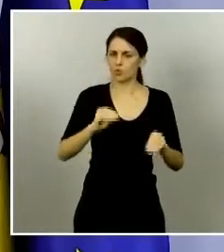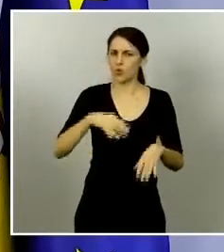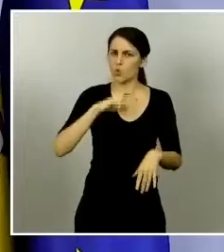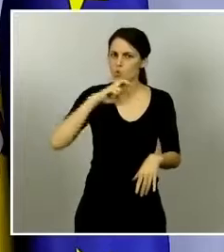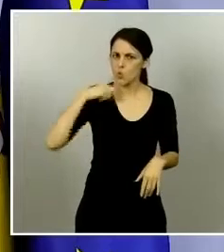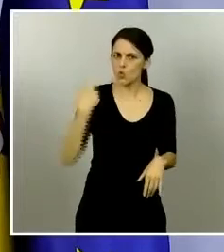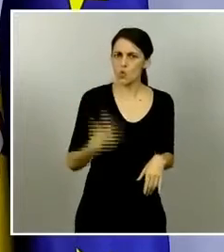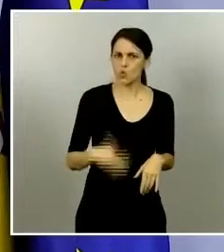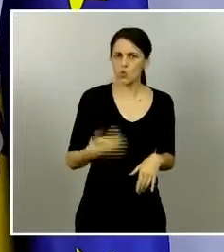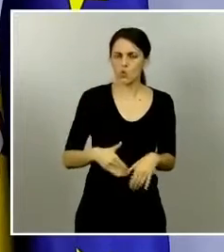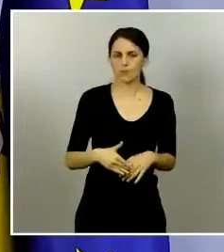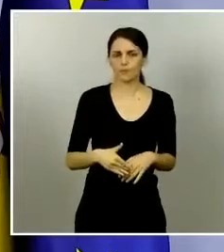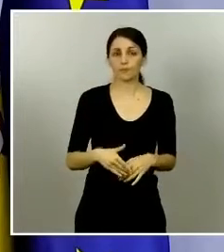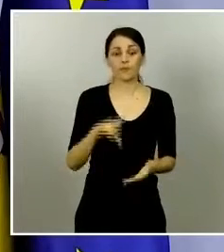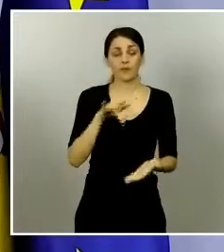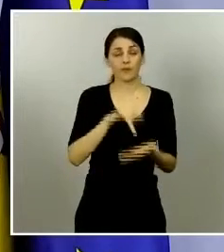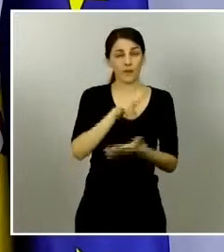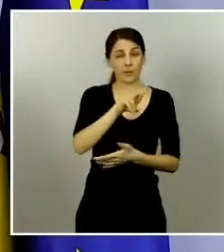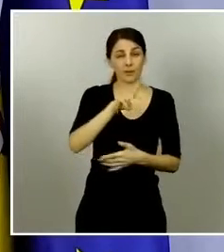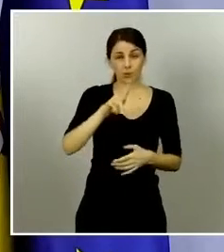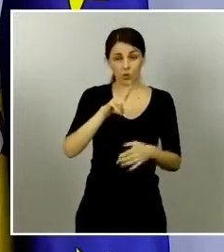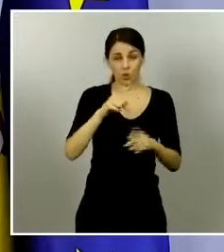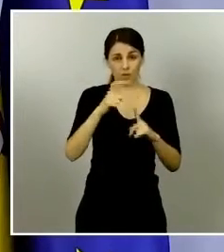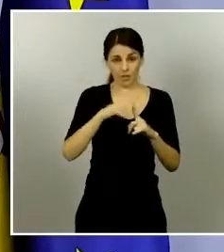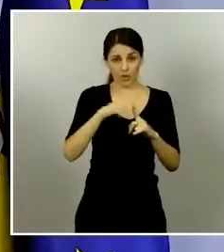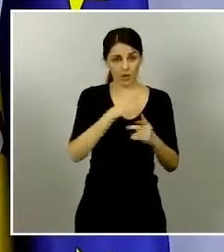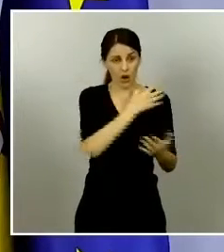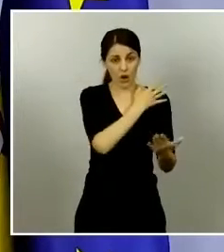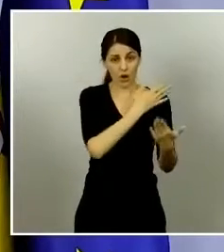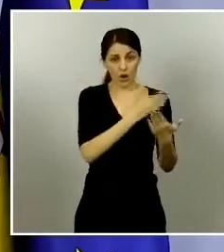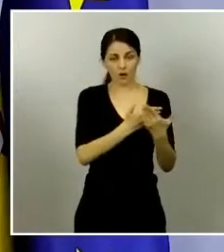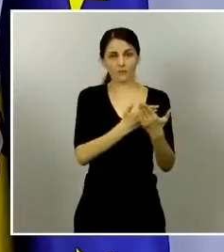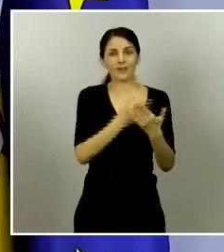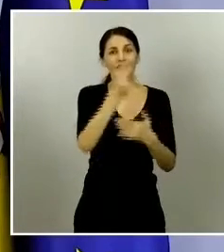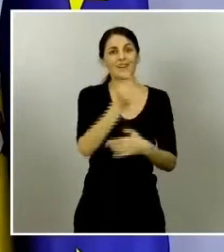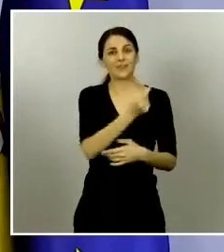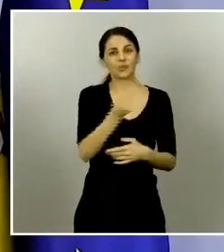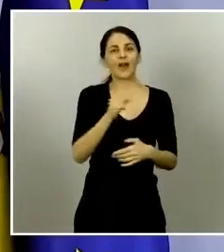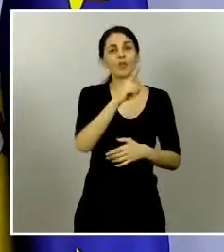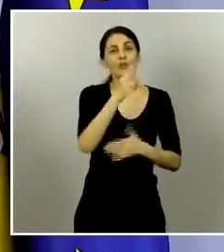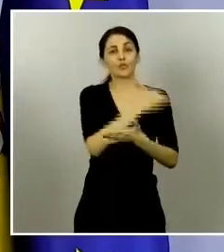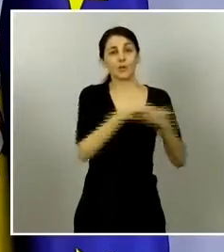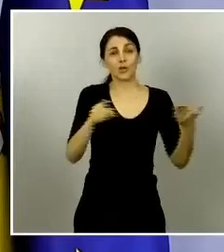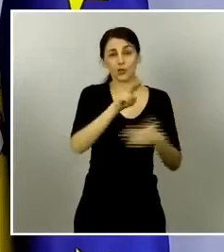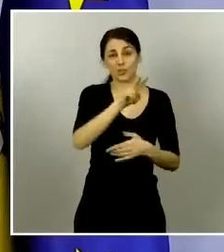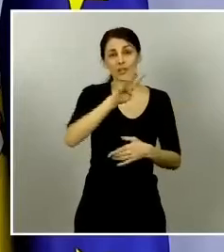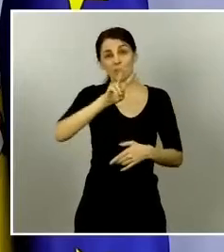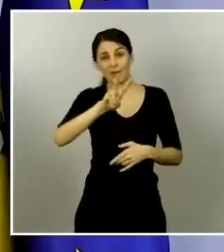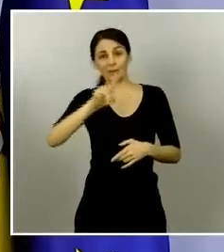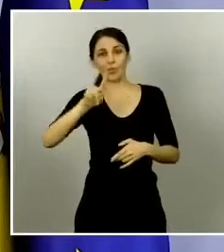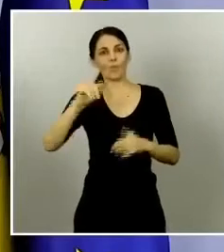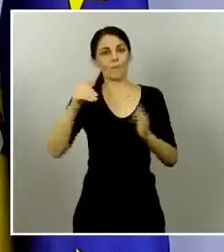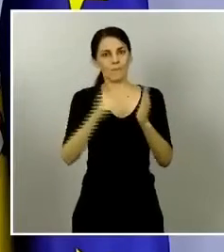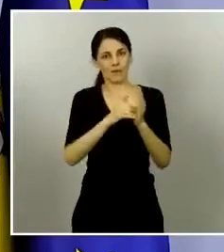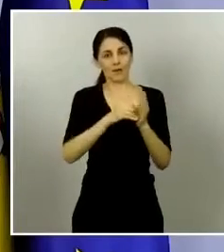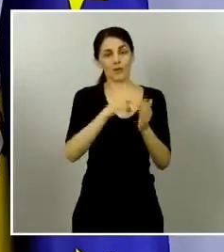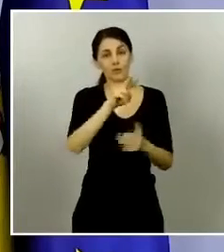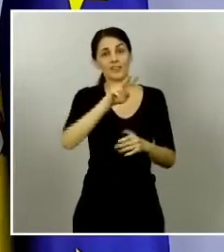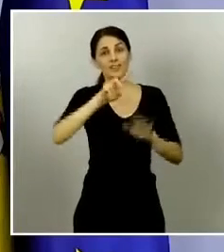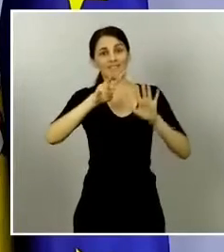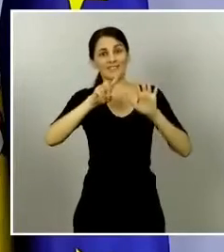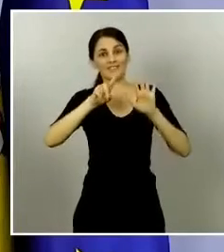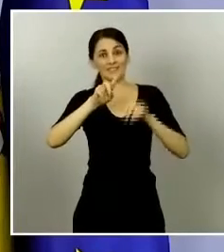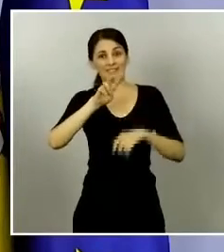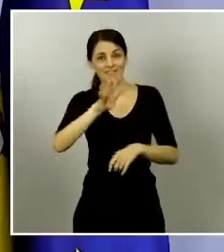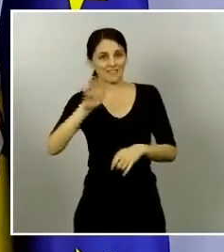Salud y en particular las comunidades autónomas. Hasta el día 21 de mayo, en nuestros países se han realizado